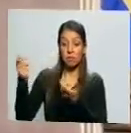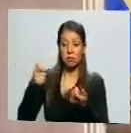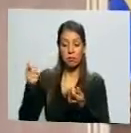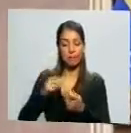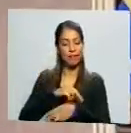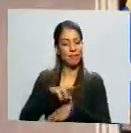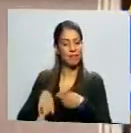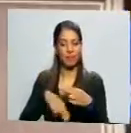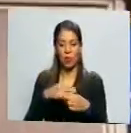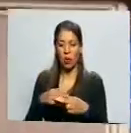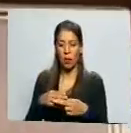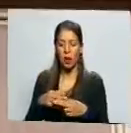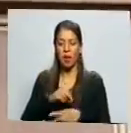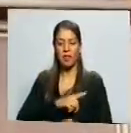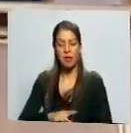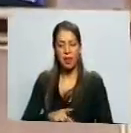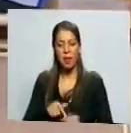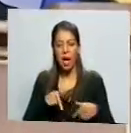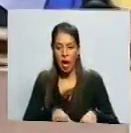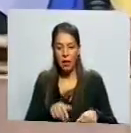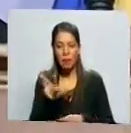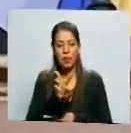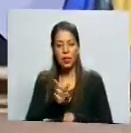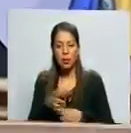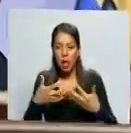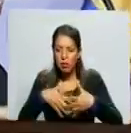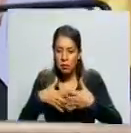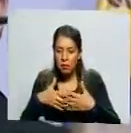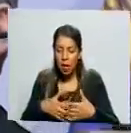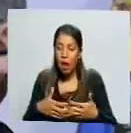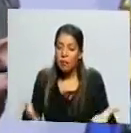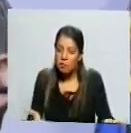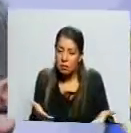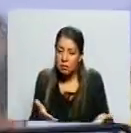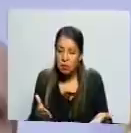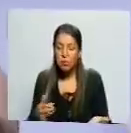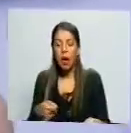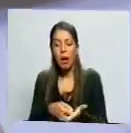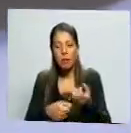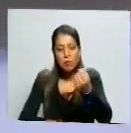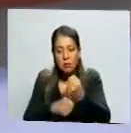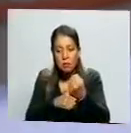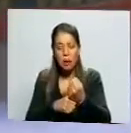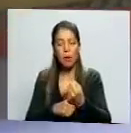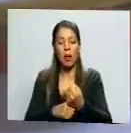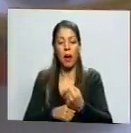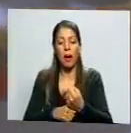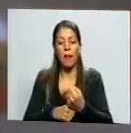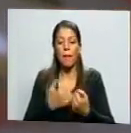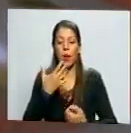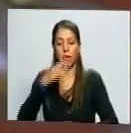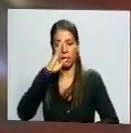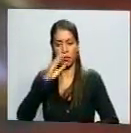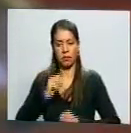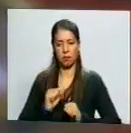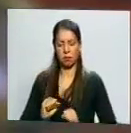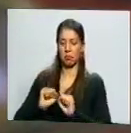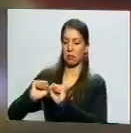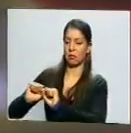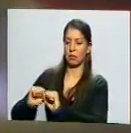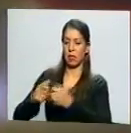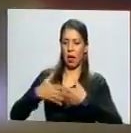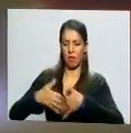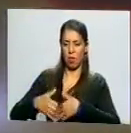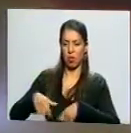un incentivo al que produce acá. Tiene que haber un incentivo al que hace el desafío a enfrentar la guerra y producir